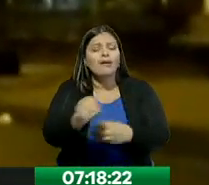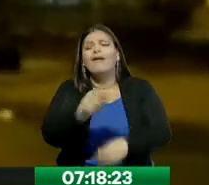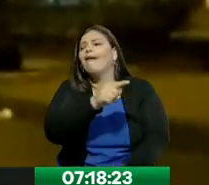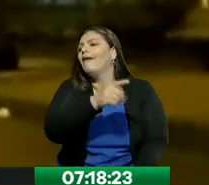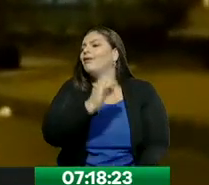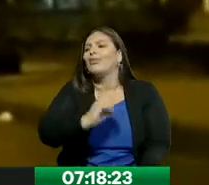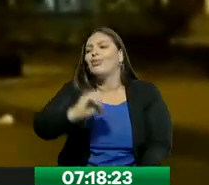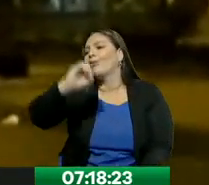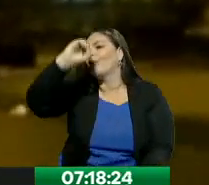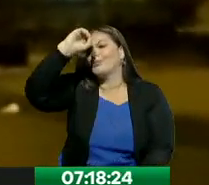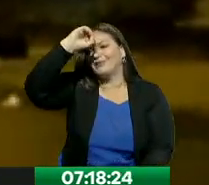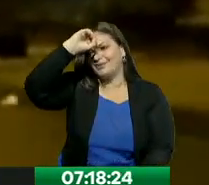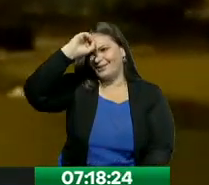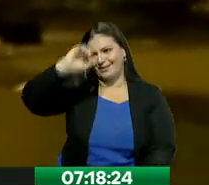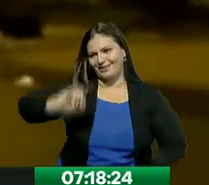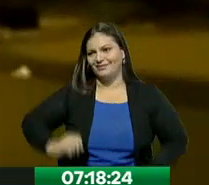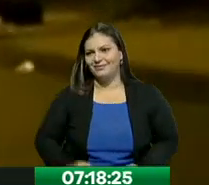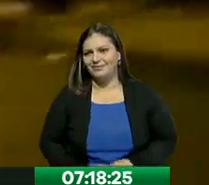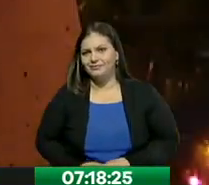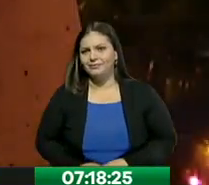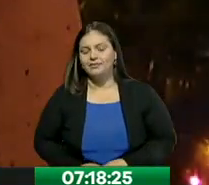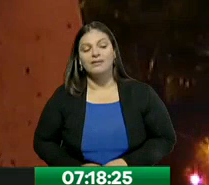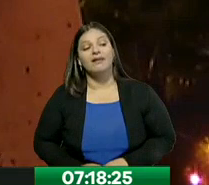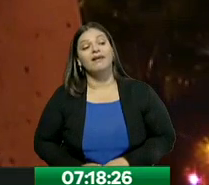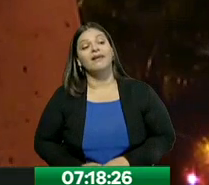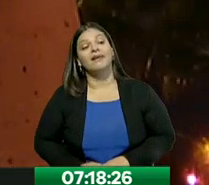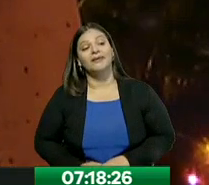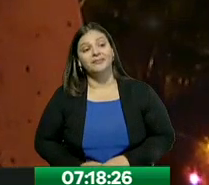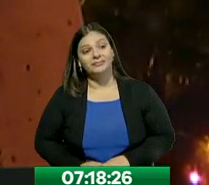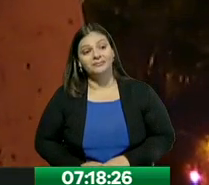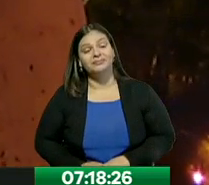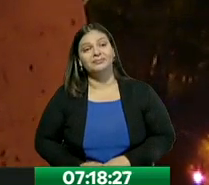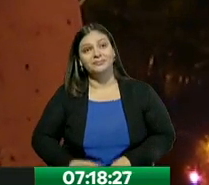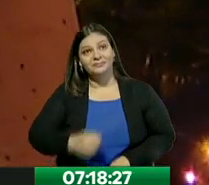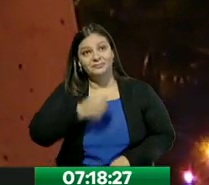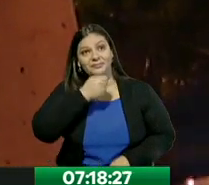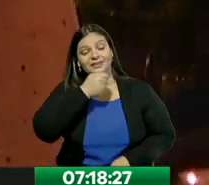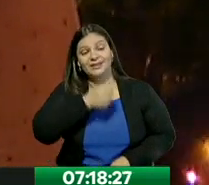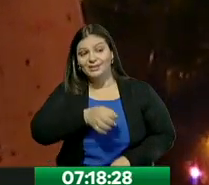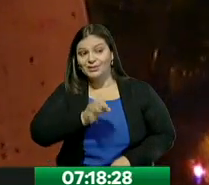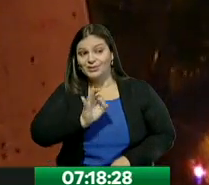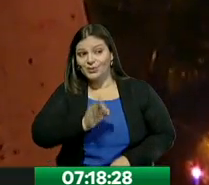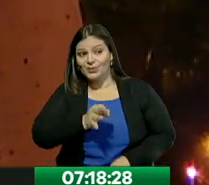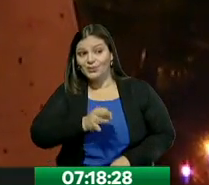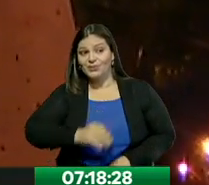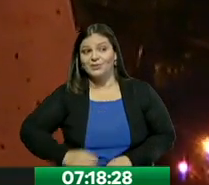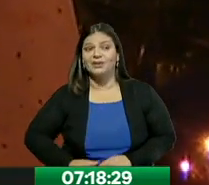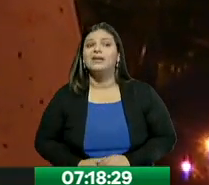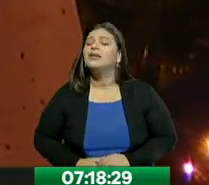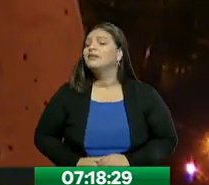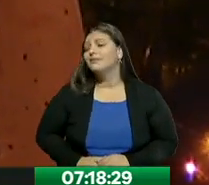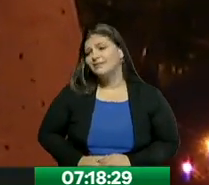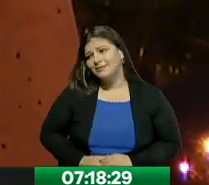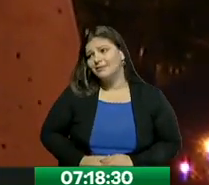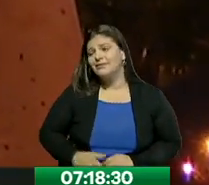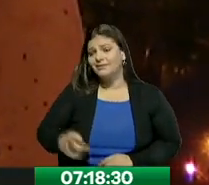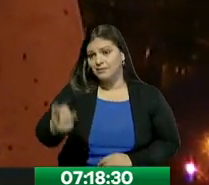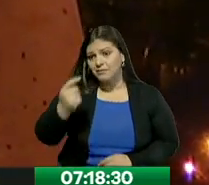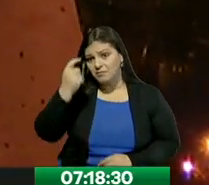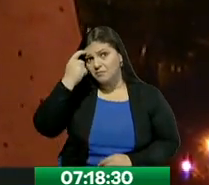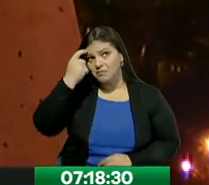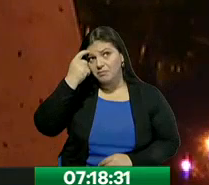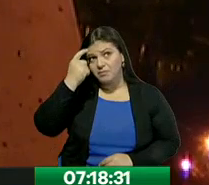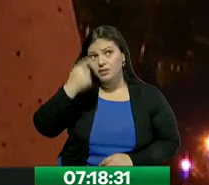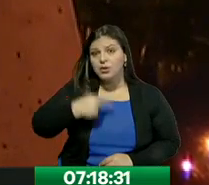irme a recoger, yo voy y recojo toda mi basura. Claro, porque... Claro, sí, es algo lógico. Si usted me dice que yo